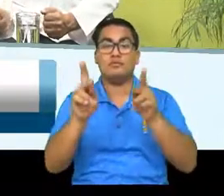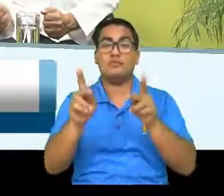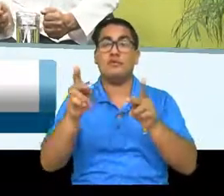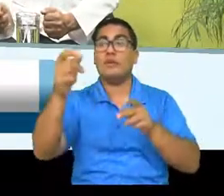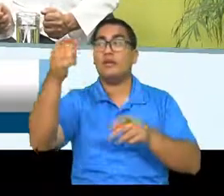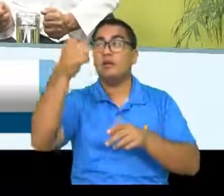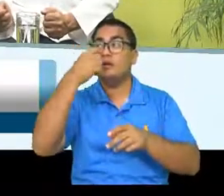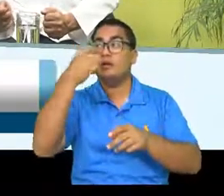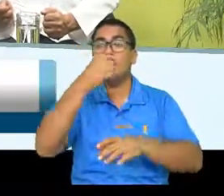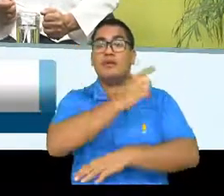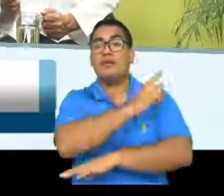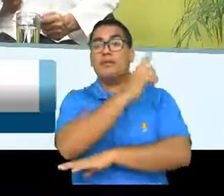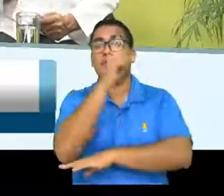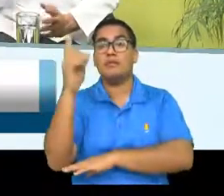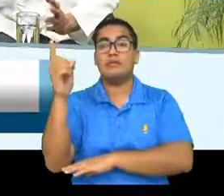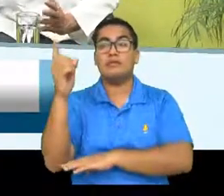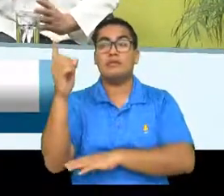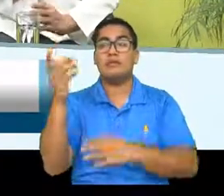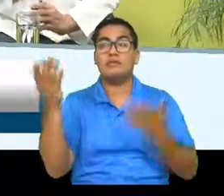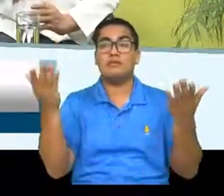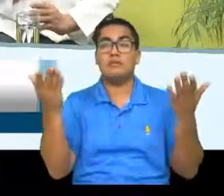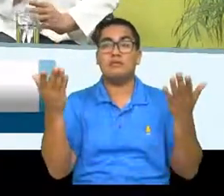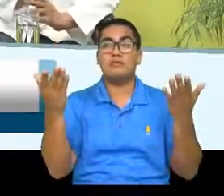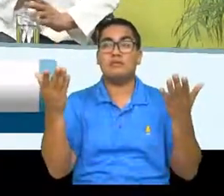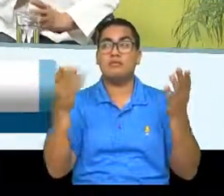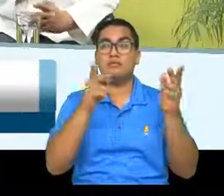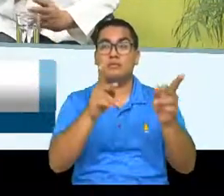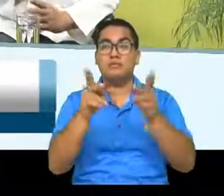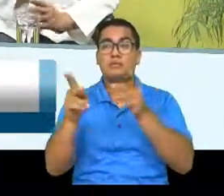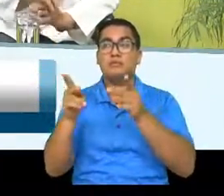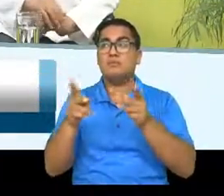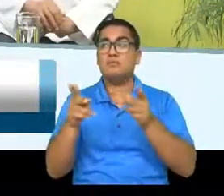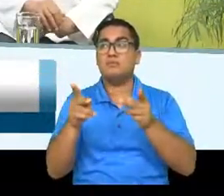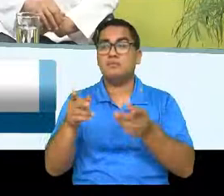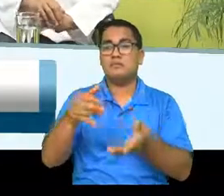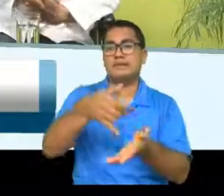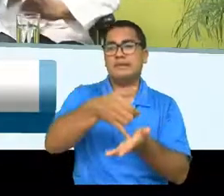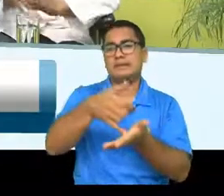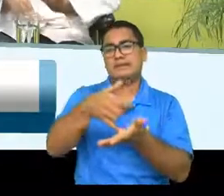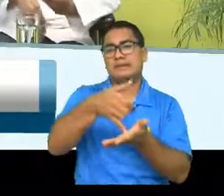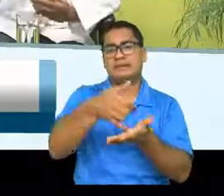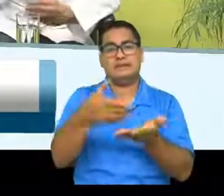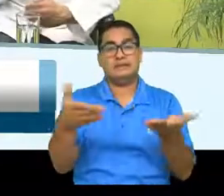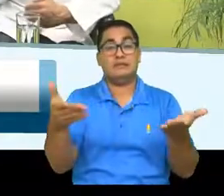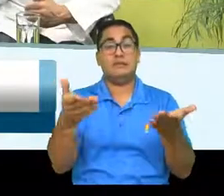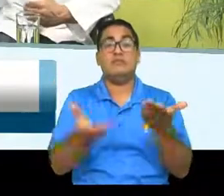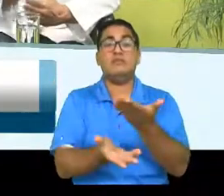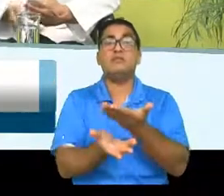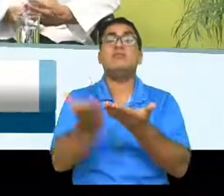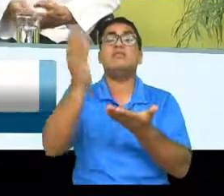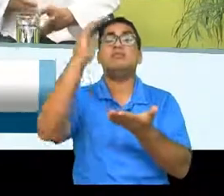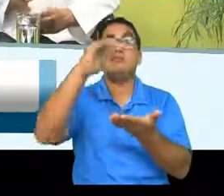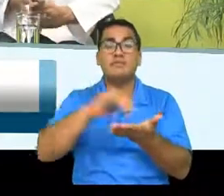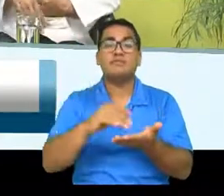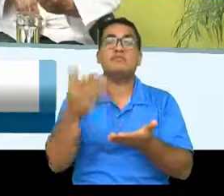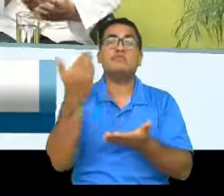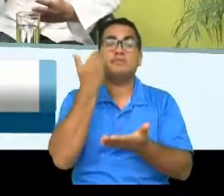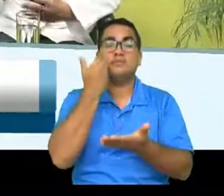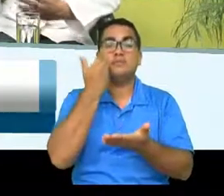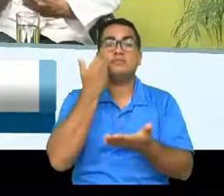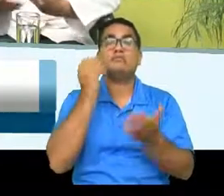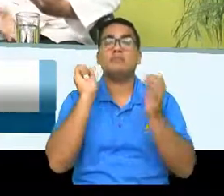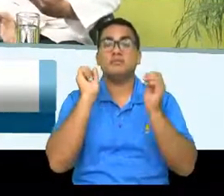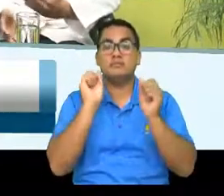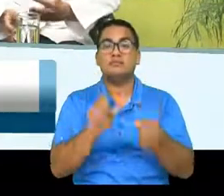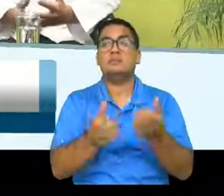los días establecidos, entonces quedas, como decimos muy popularmente, mal curado. Y volvés a tener el mismo problema y